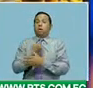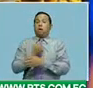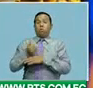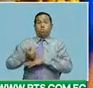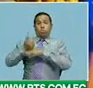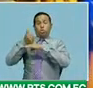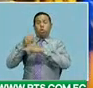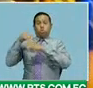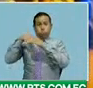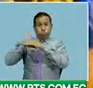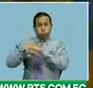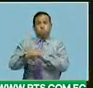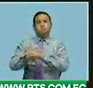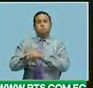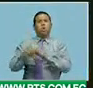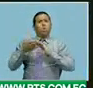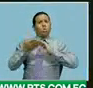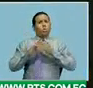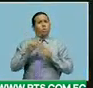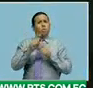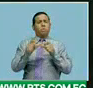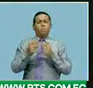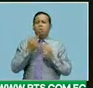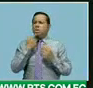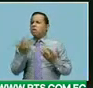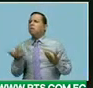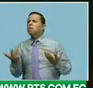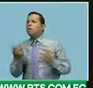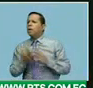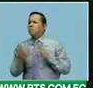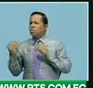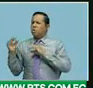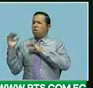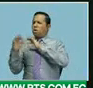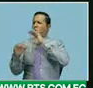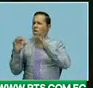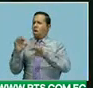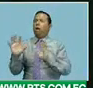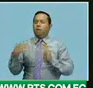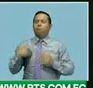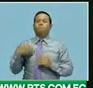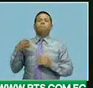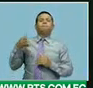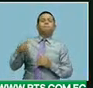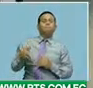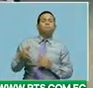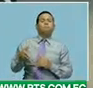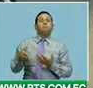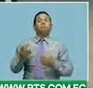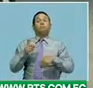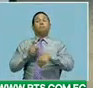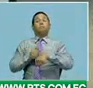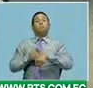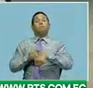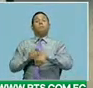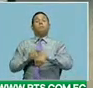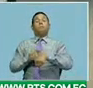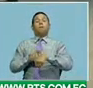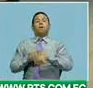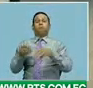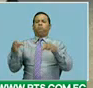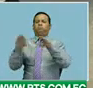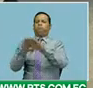al llamado de la comunidad indicando que había muchísima gente. Estuvieron ya en el cierre de los bares y